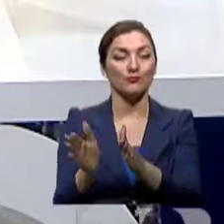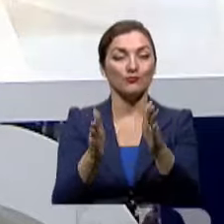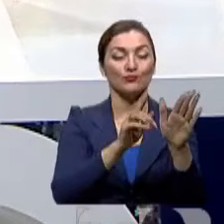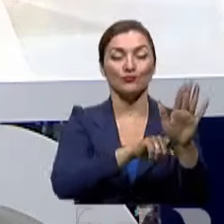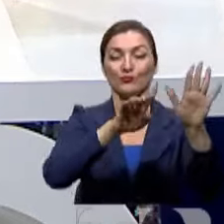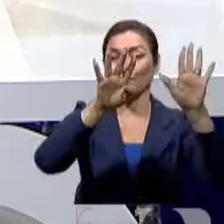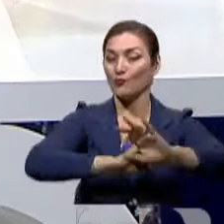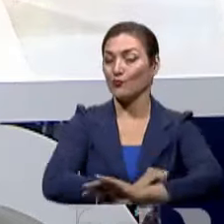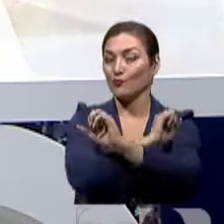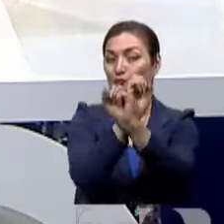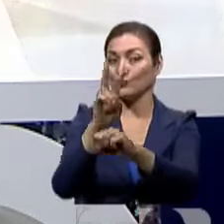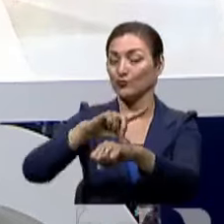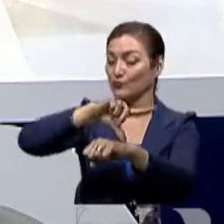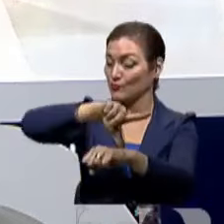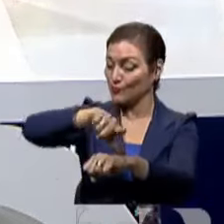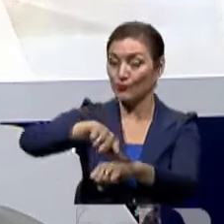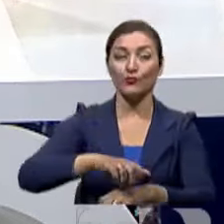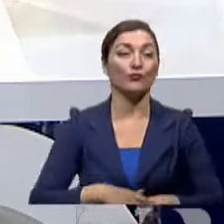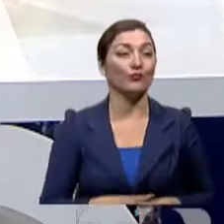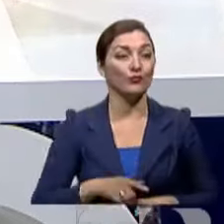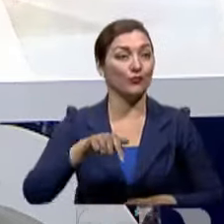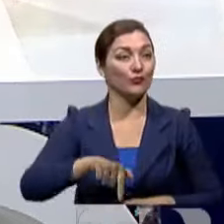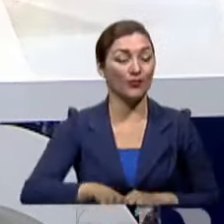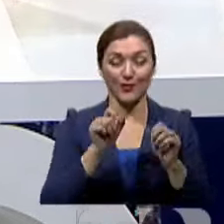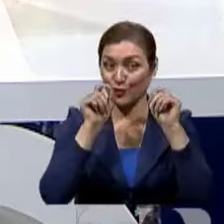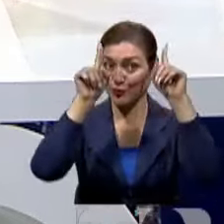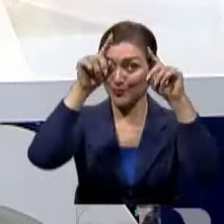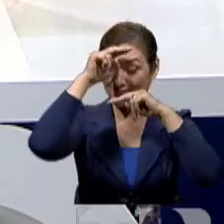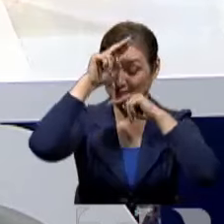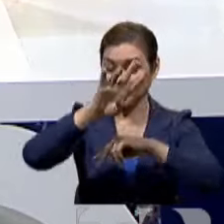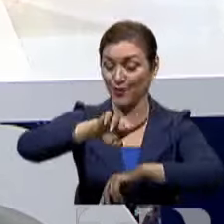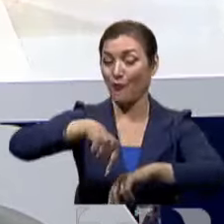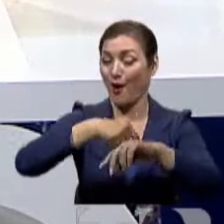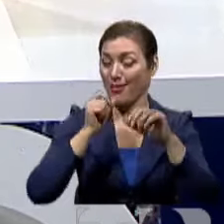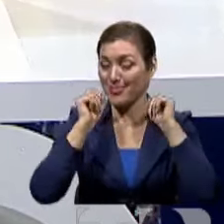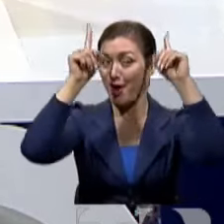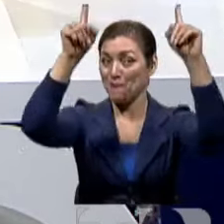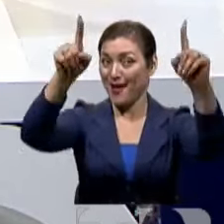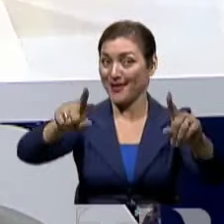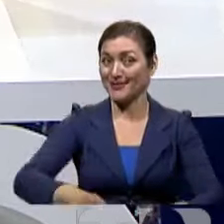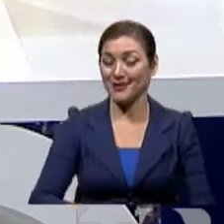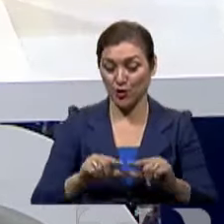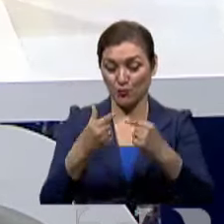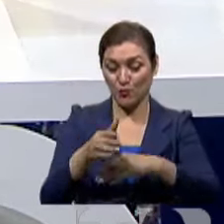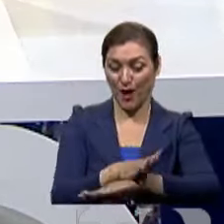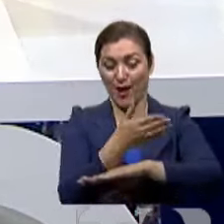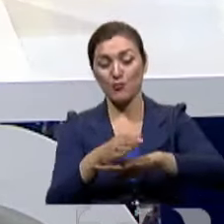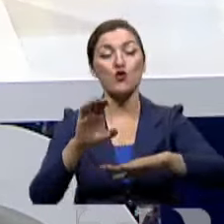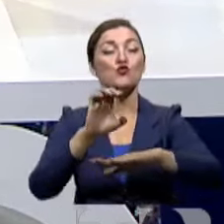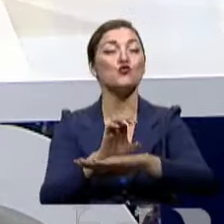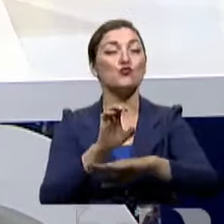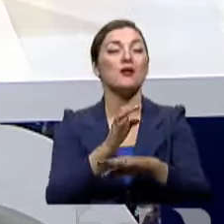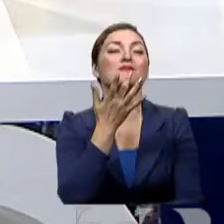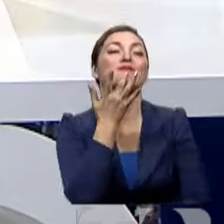9 de la mañana con 22 minutos y el día de hoy tenemos una sorpresa en el Noticiero 24 Horas. Una gran sorpresa, una banda ecuatoriana espectacular, de